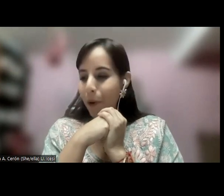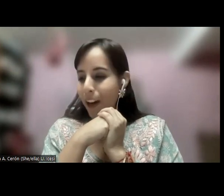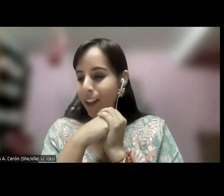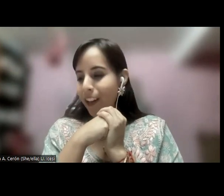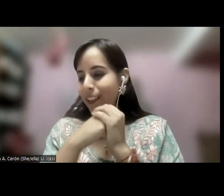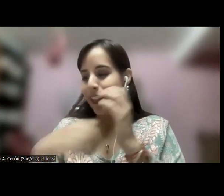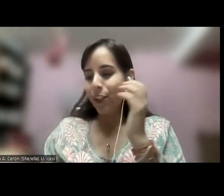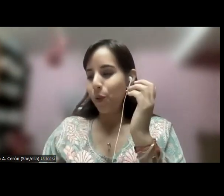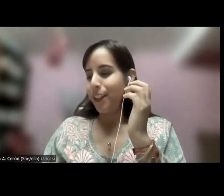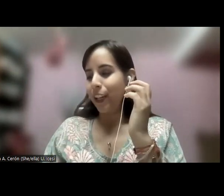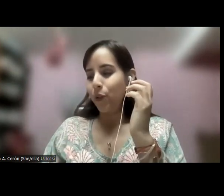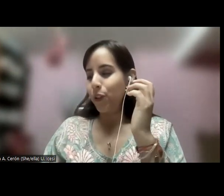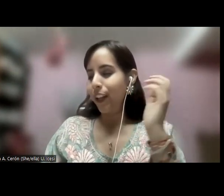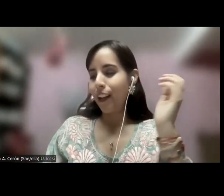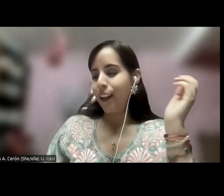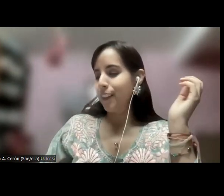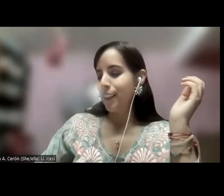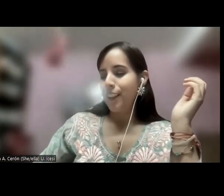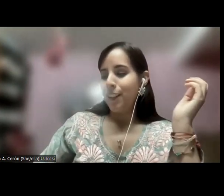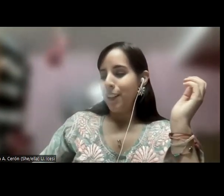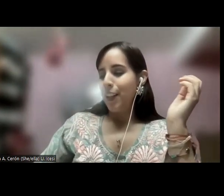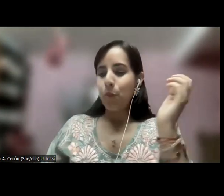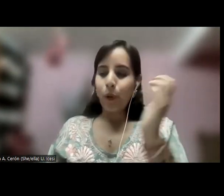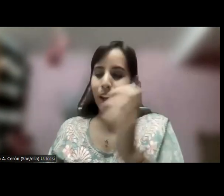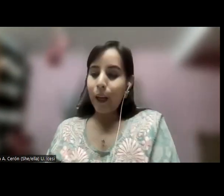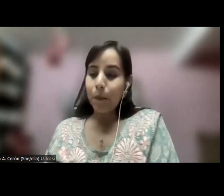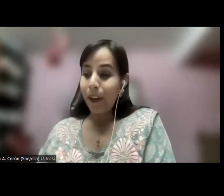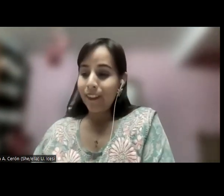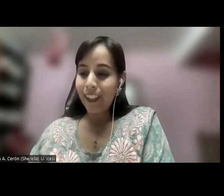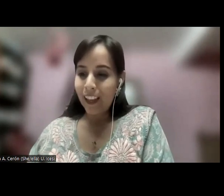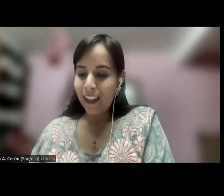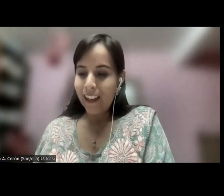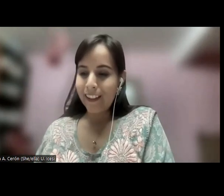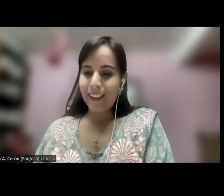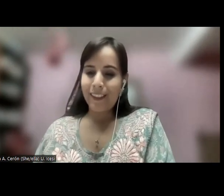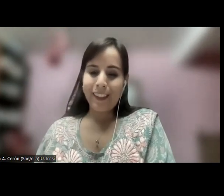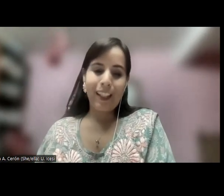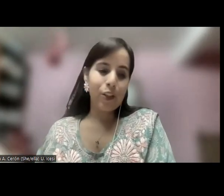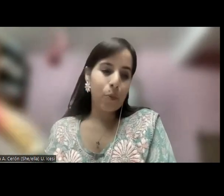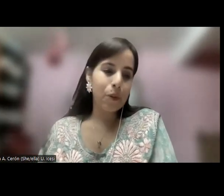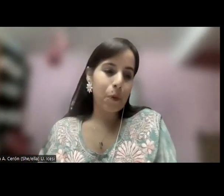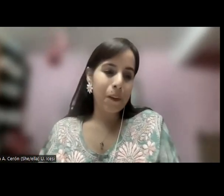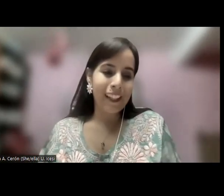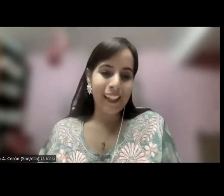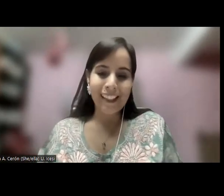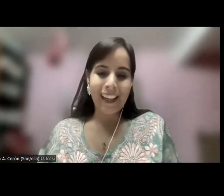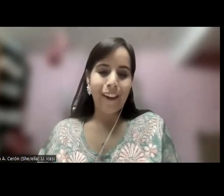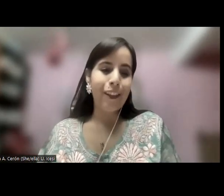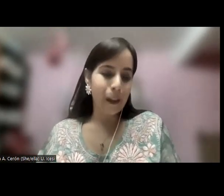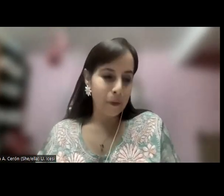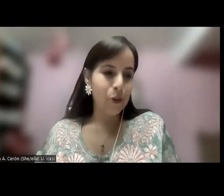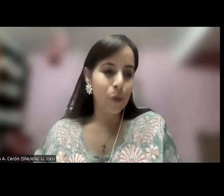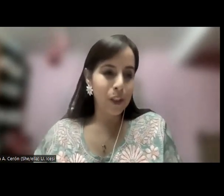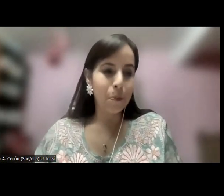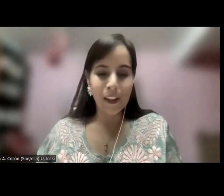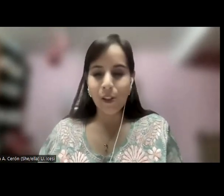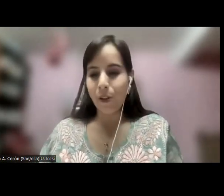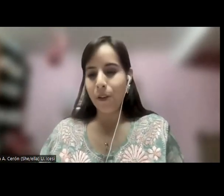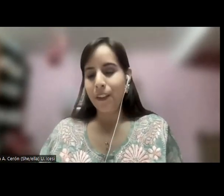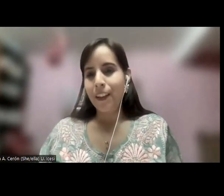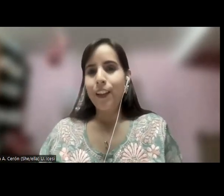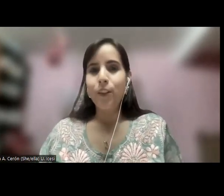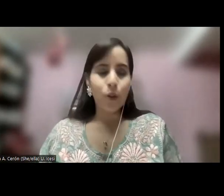con varias de las dudas que nos dejan y las voy a dejar planteadas sin eso pues prometerles que abriremos otro